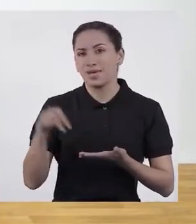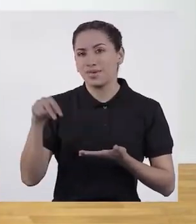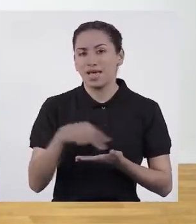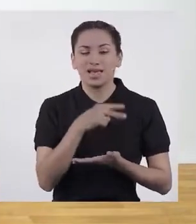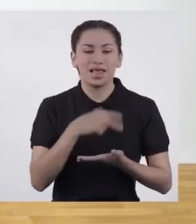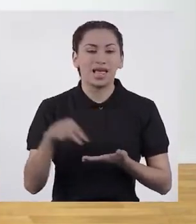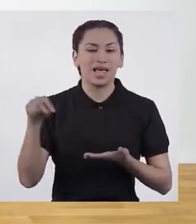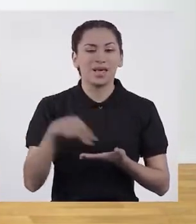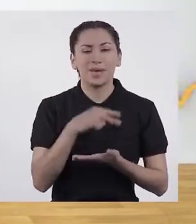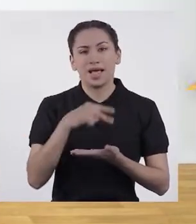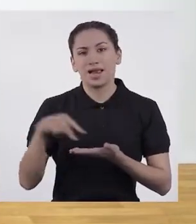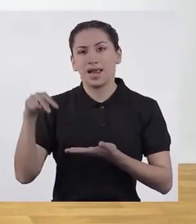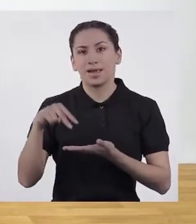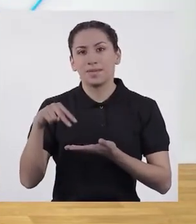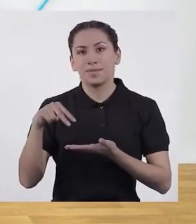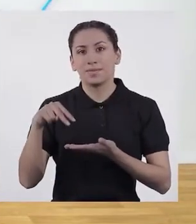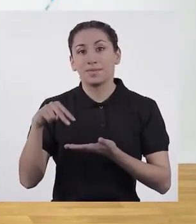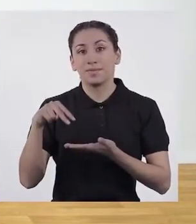eso es.